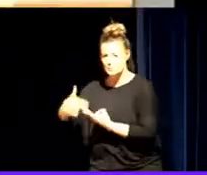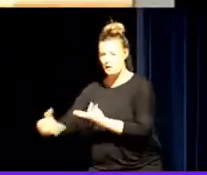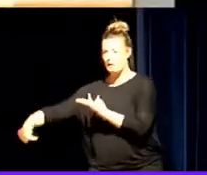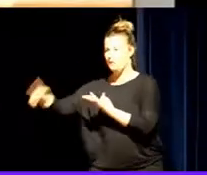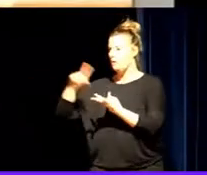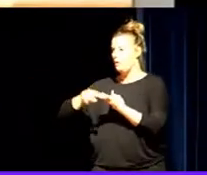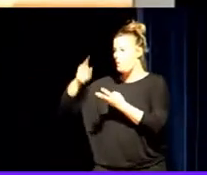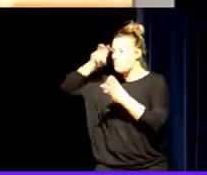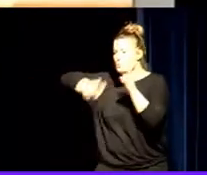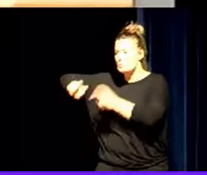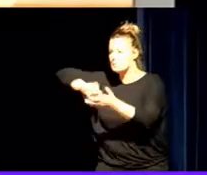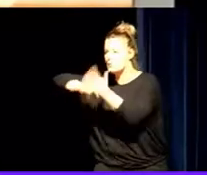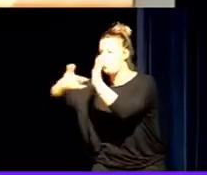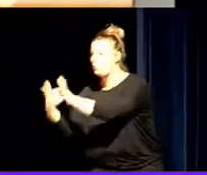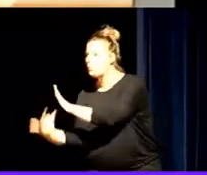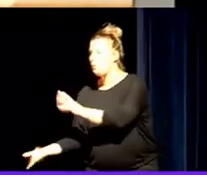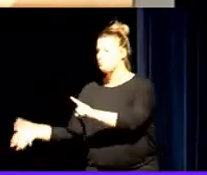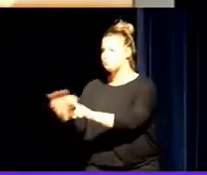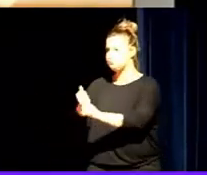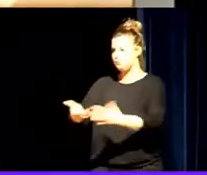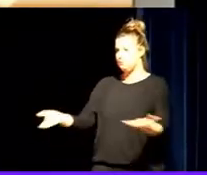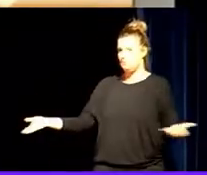buscar una salida.